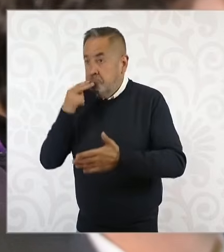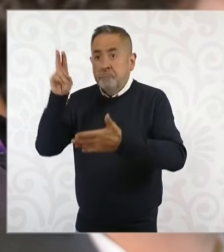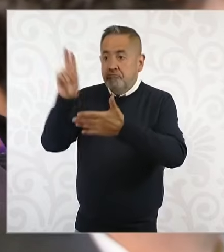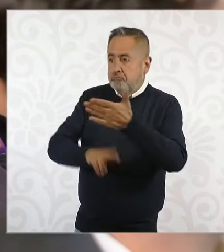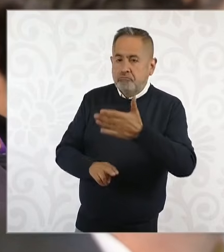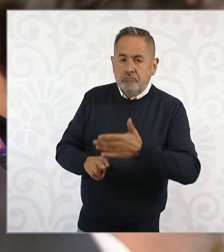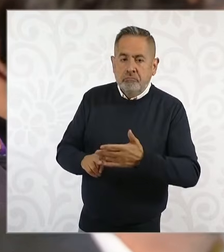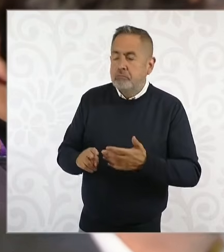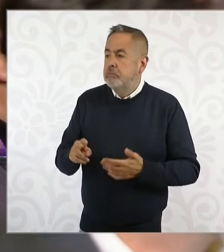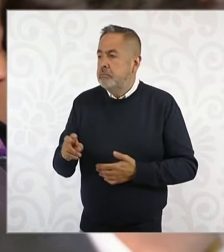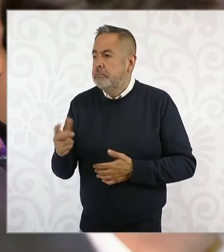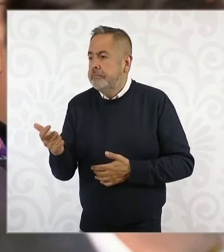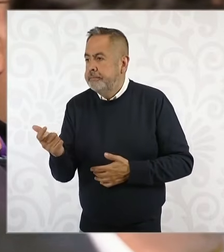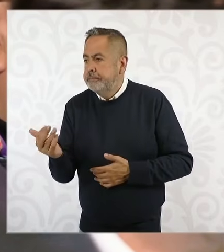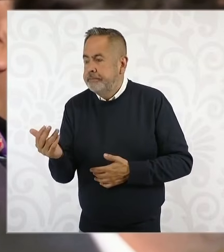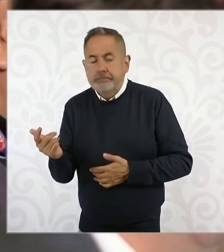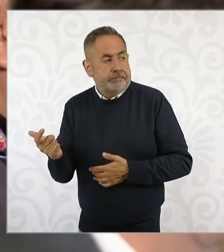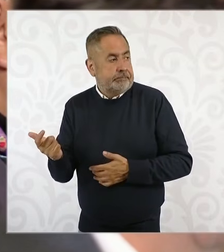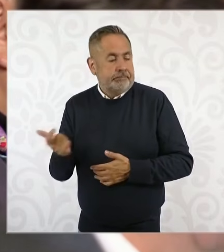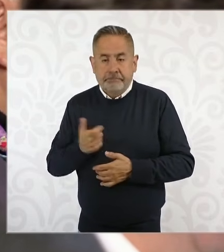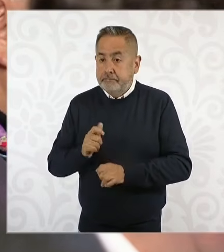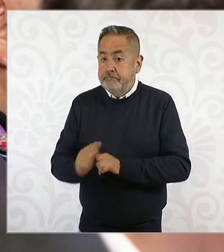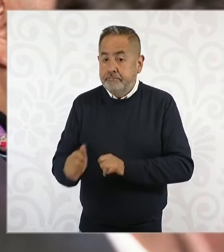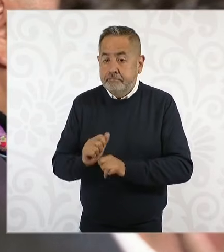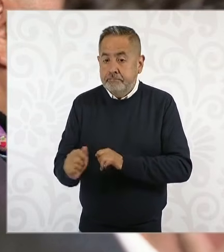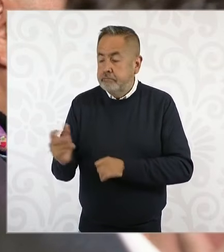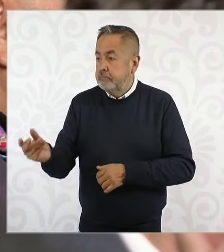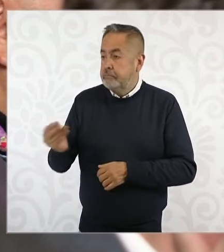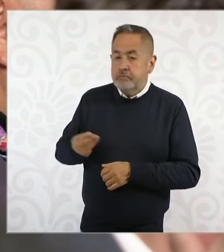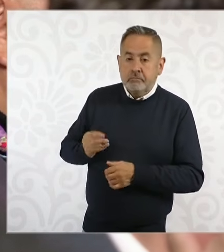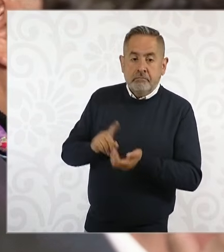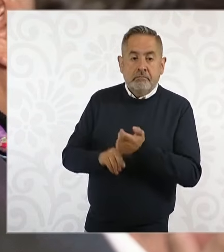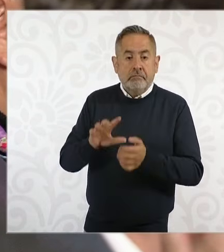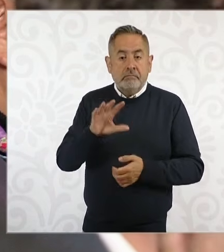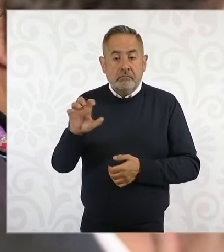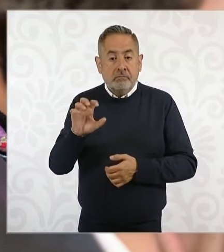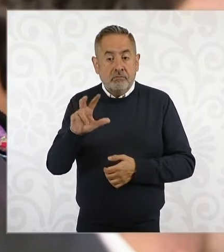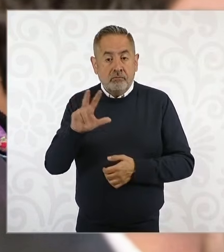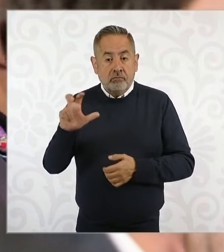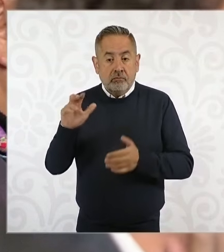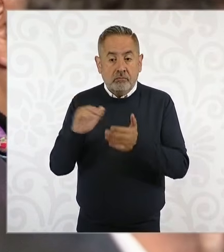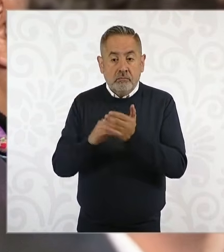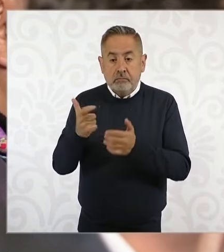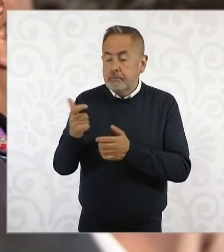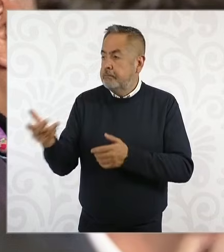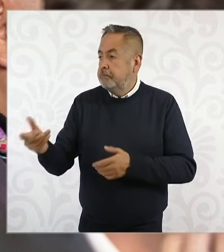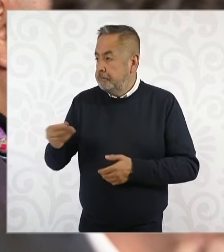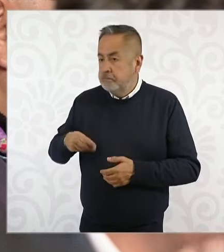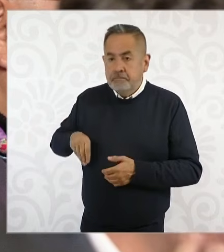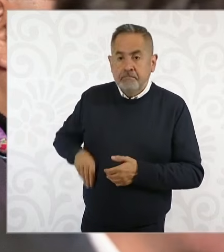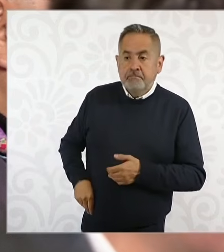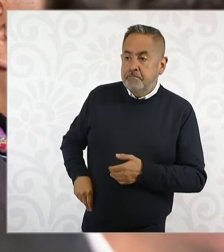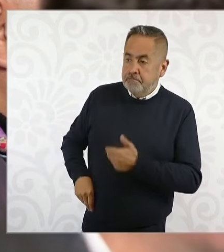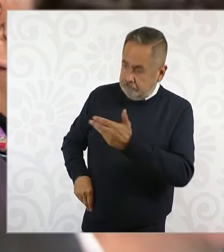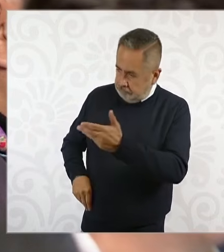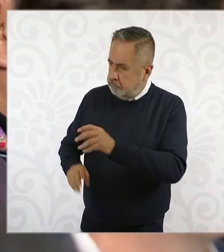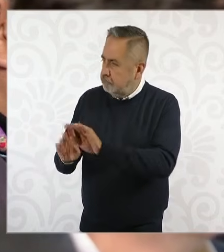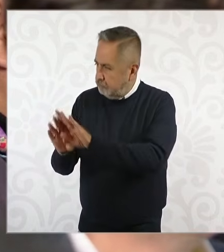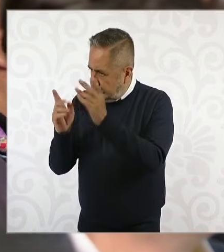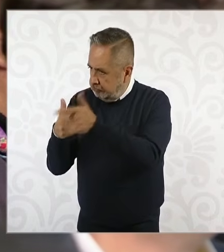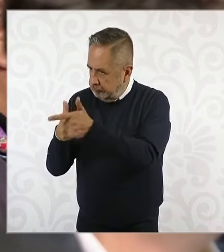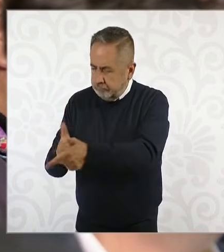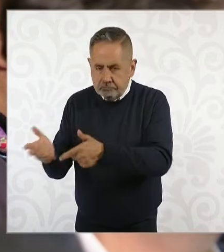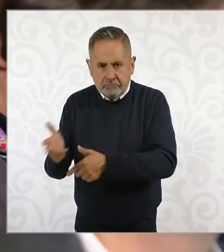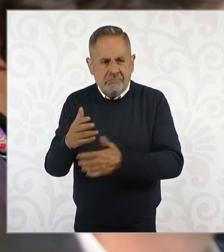quitar o bajar la presión a cambio de pagos en efectivo que van entre los 500 y los 800 mil pesos. Este dinero, como lo refieren